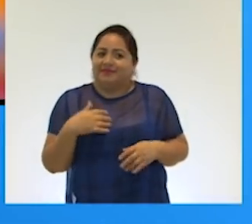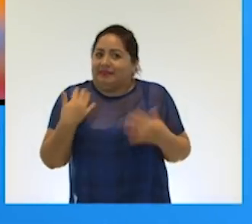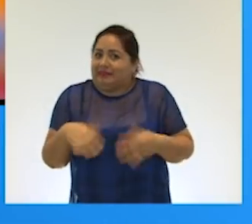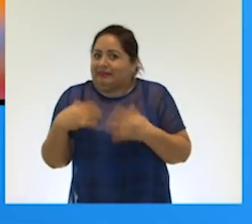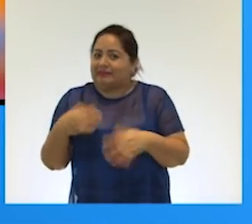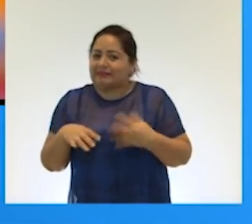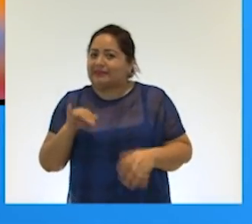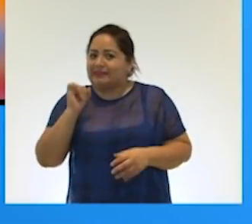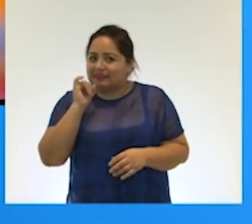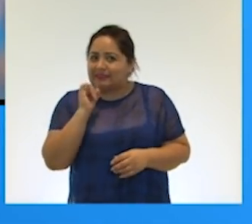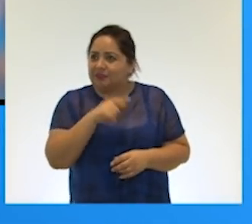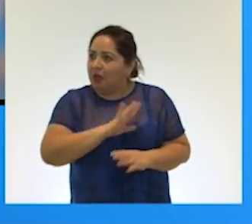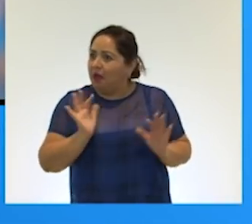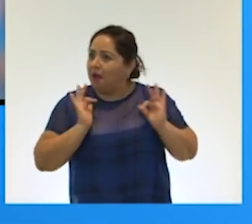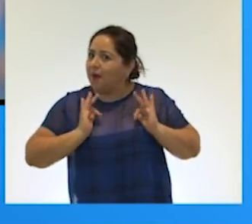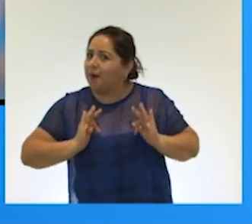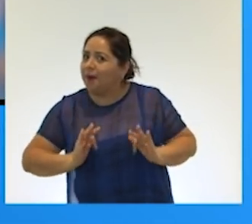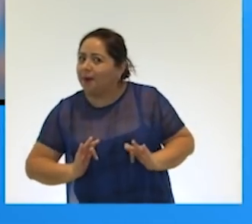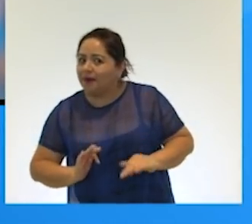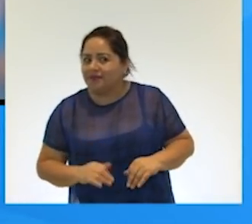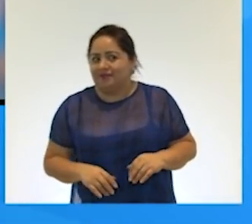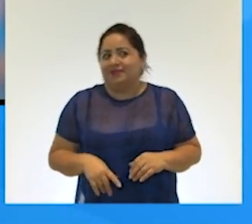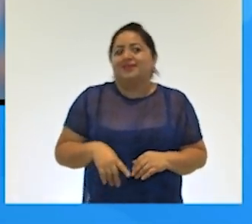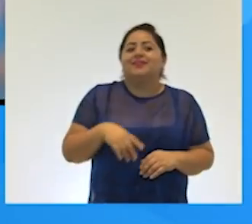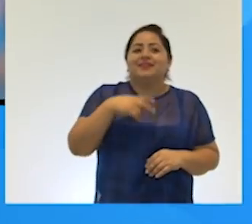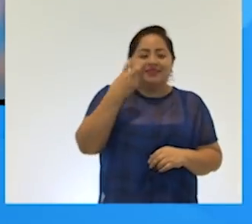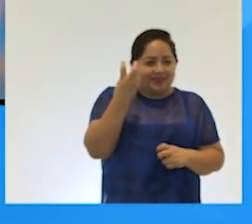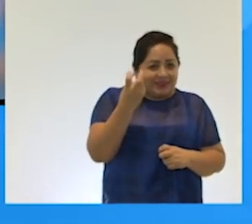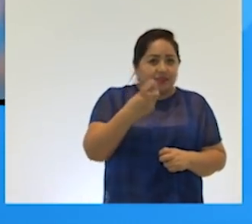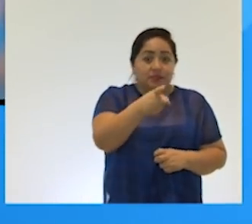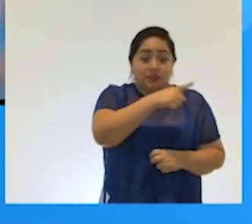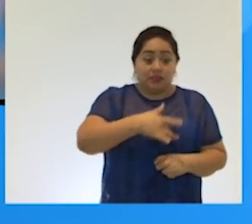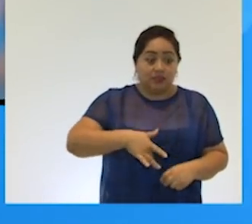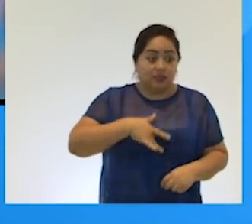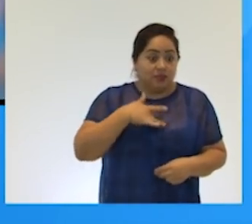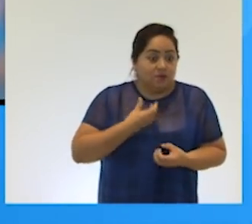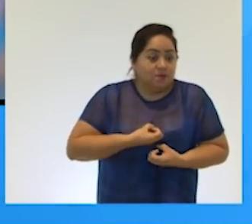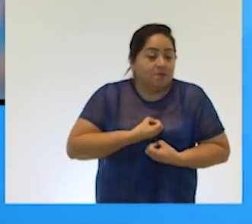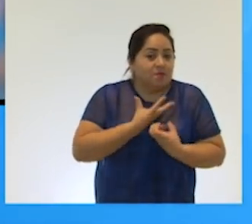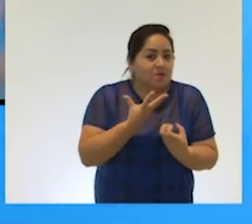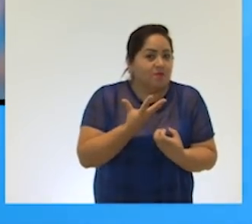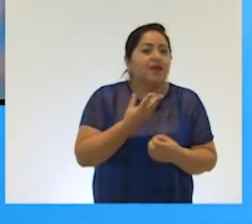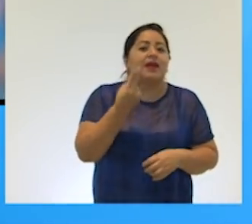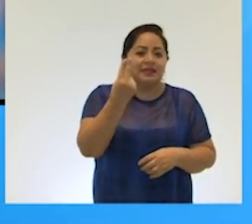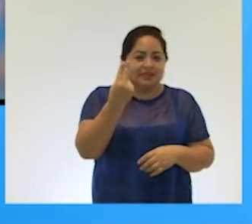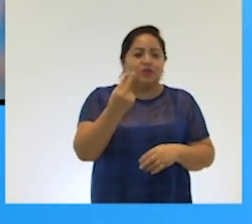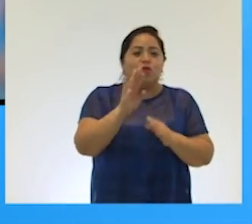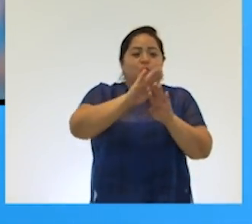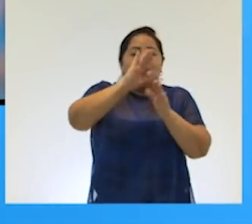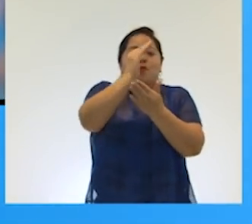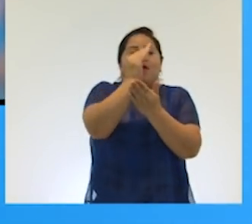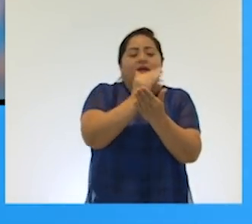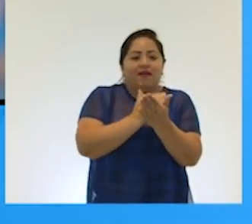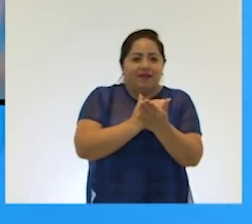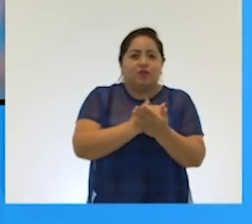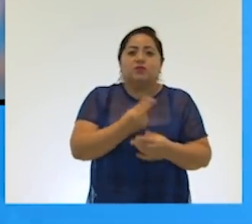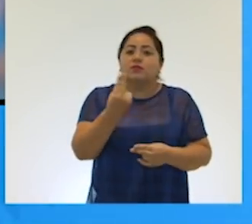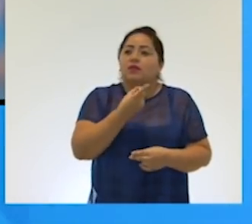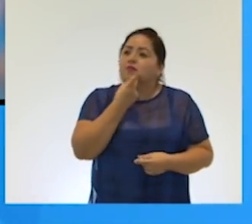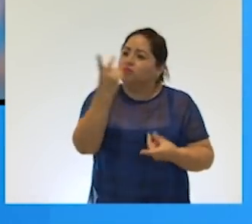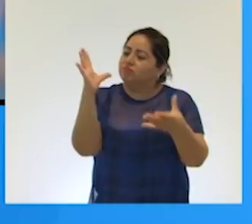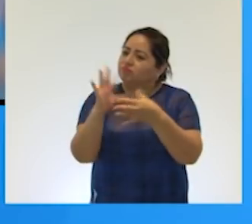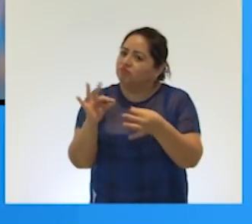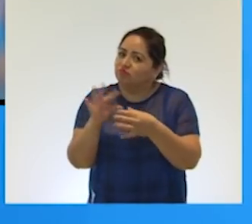¡Ay! ¿Se calmó? Expresar cómo nos sentimos es como quitarnos un peso de encima. Decirlo en voz